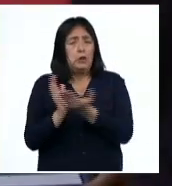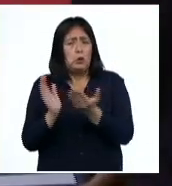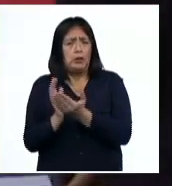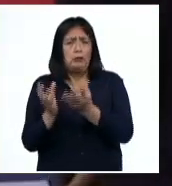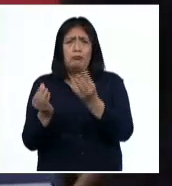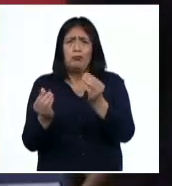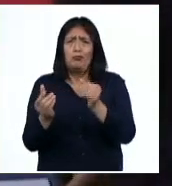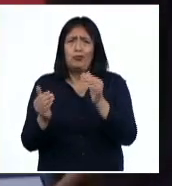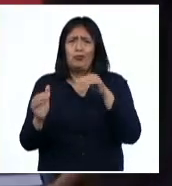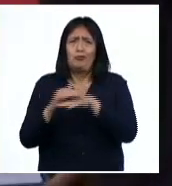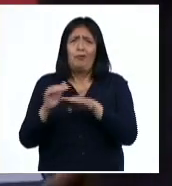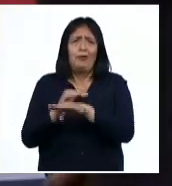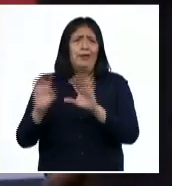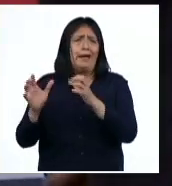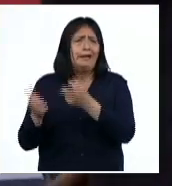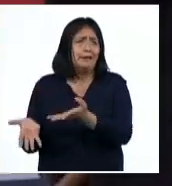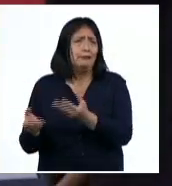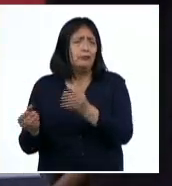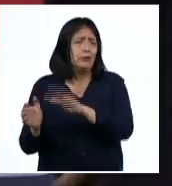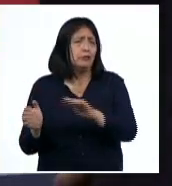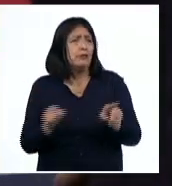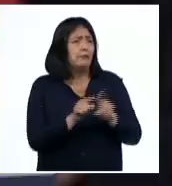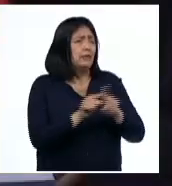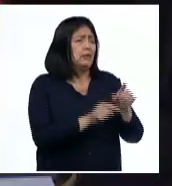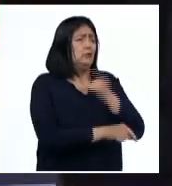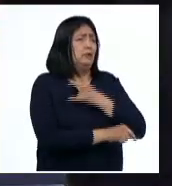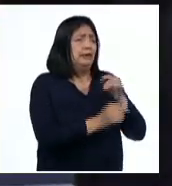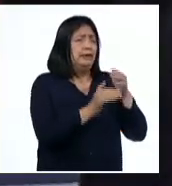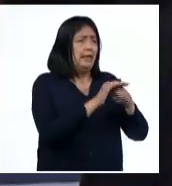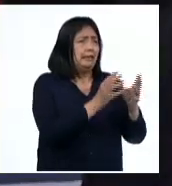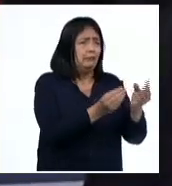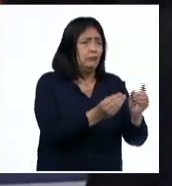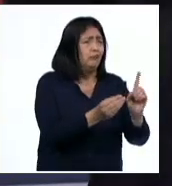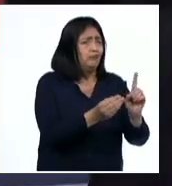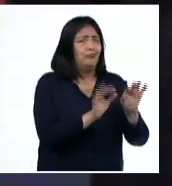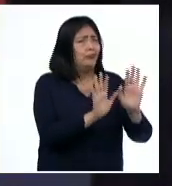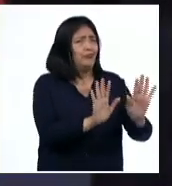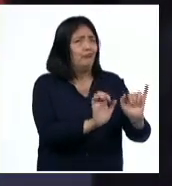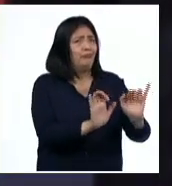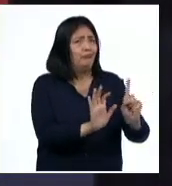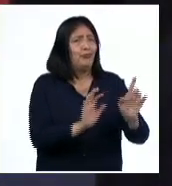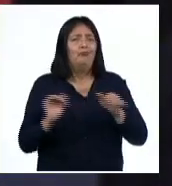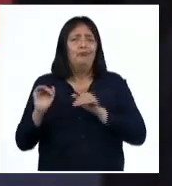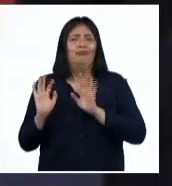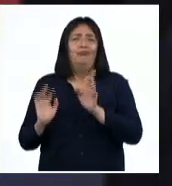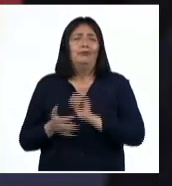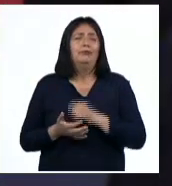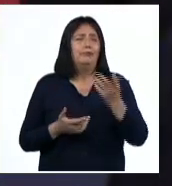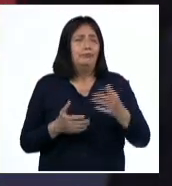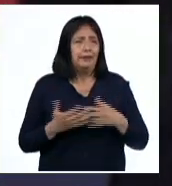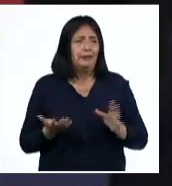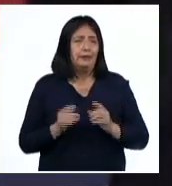alta concentración de alumnos, de igual manera en las universidades. Entonces, esas actividades tenemos todavía que mantenerlas para que